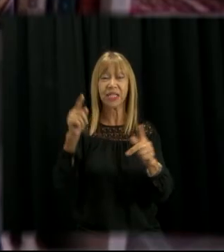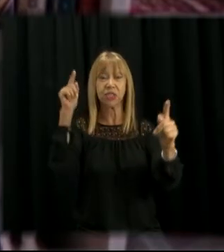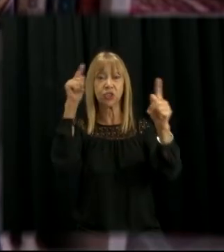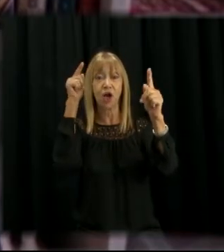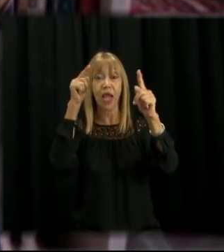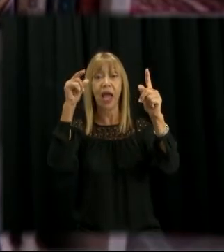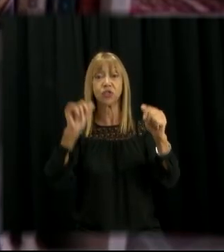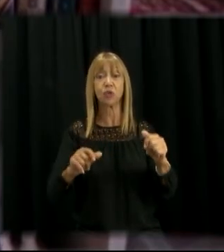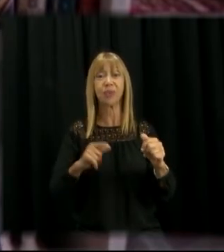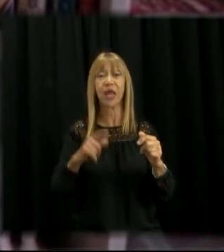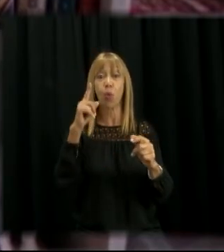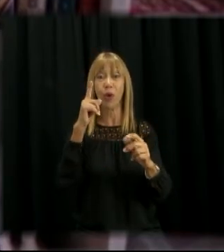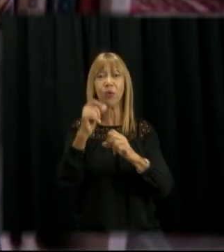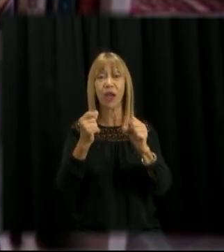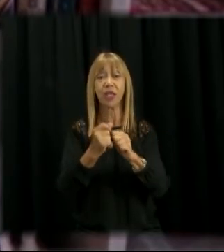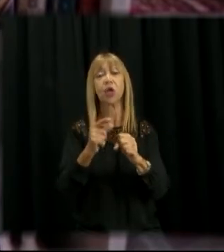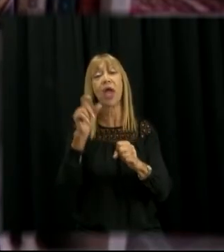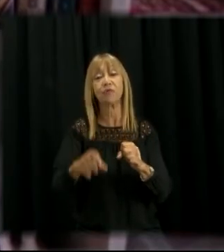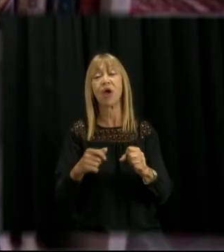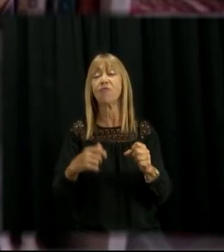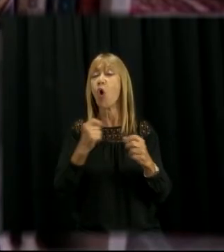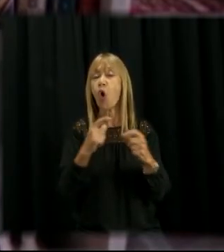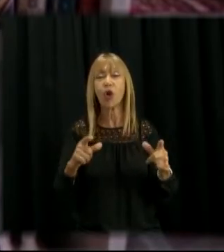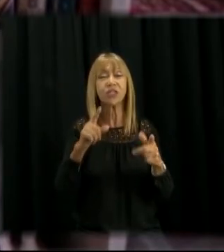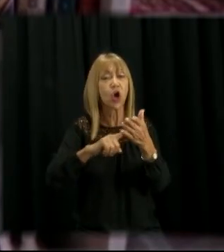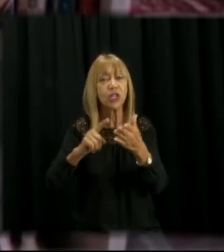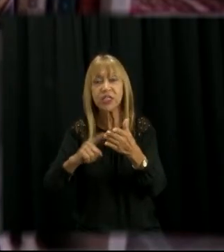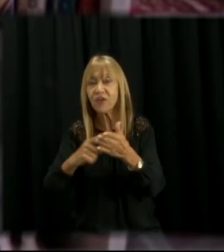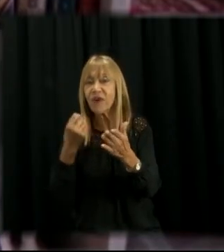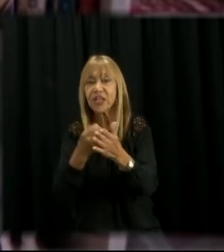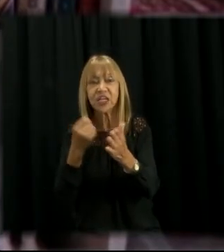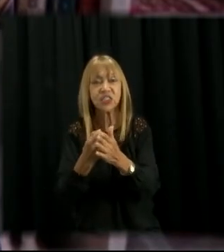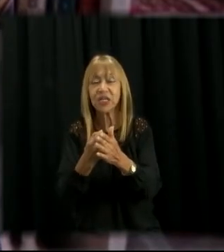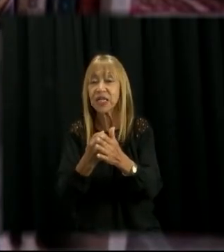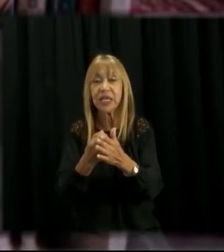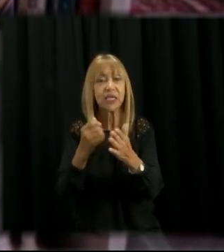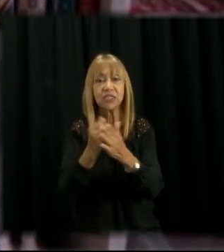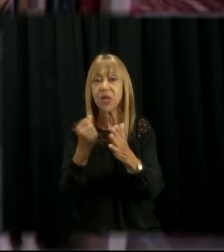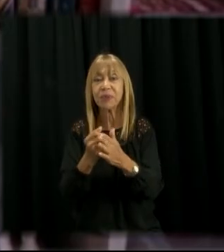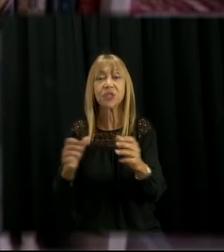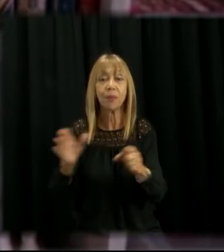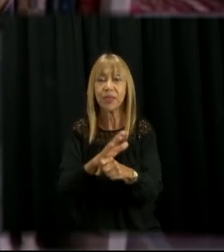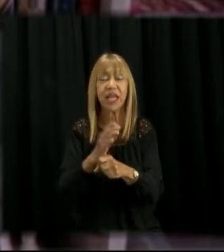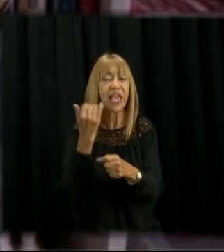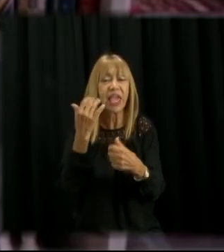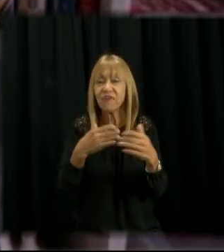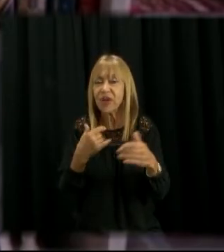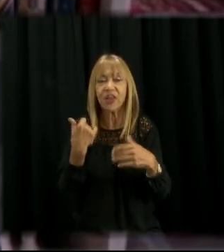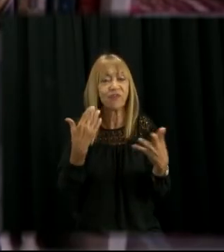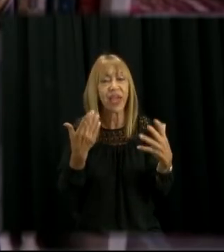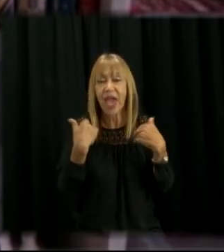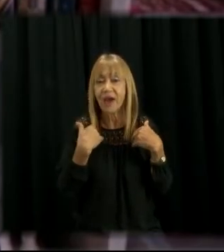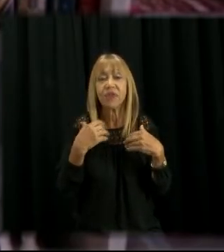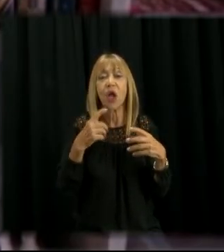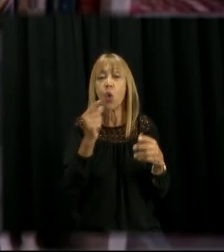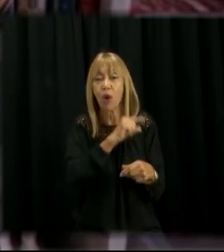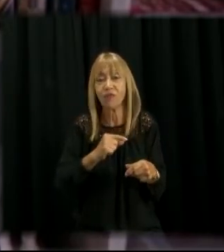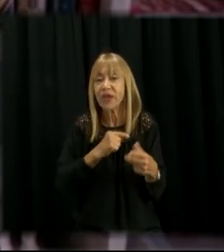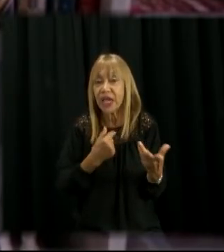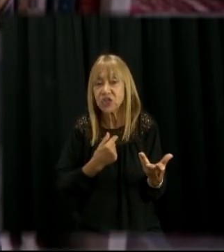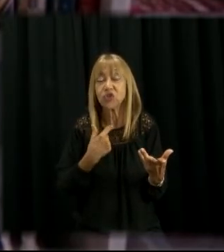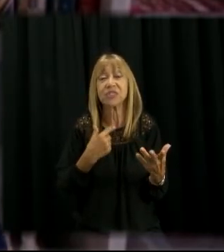comprensivo, que la meta sea que en un año se van a tener todos estos estados financieros completados, aun si tienen